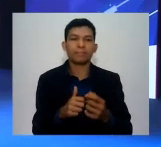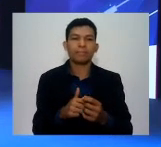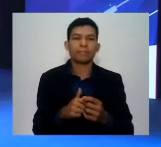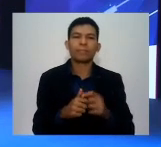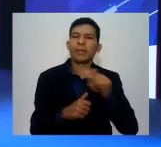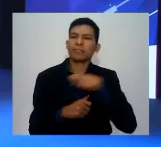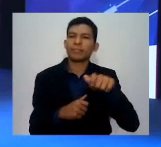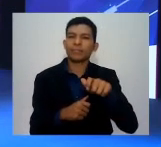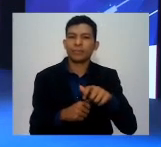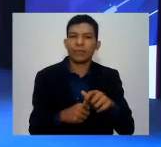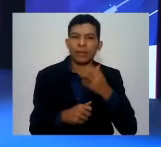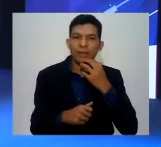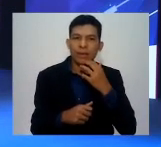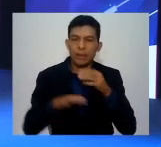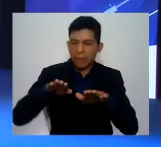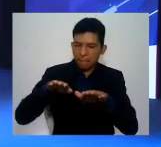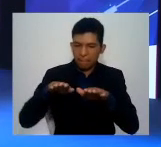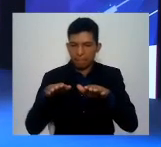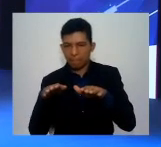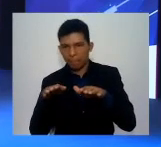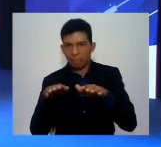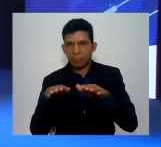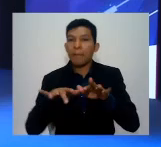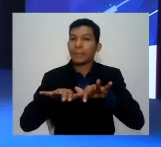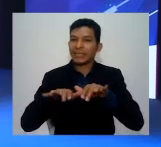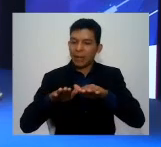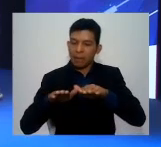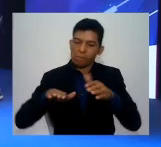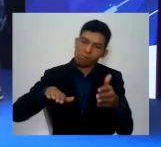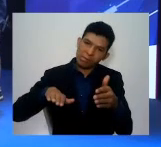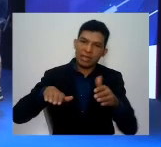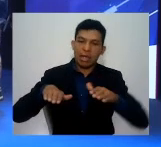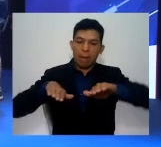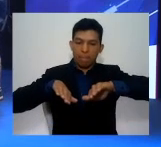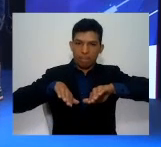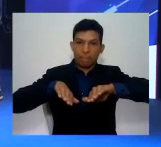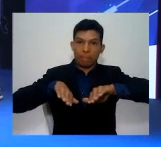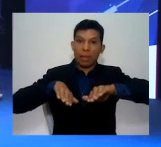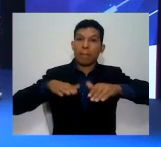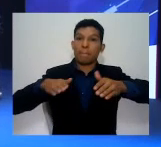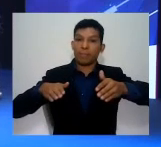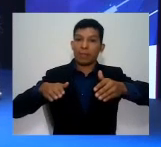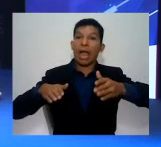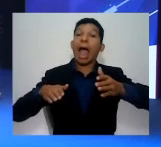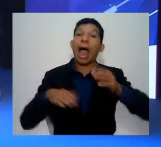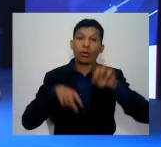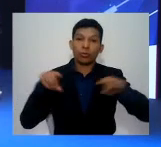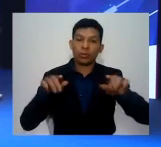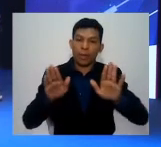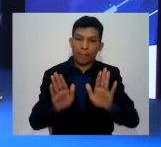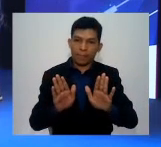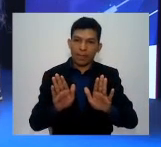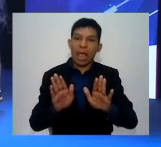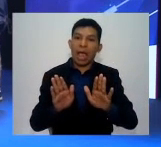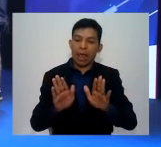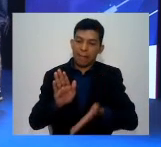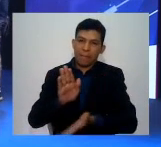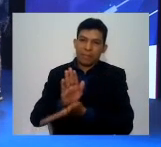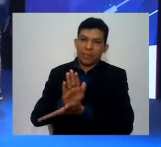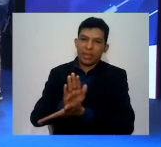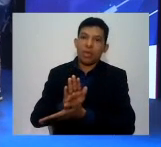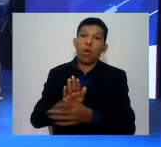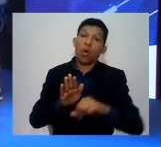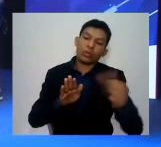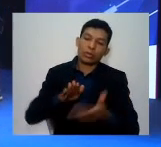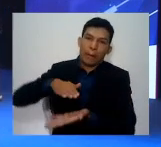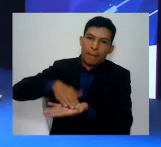usted demoraba más en escuchar eso, pues se demoraba más en arrancar. Esos milisegundos son una vaina importante. Además de eso, tenemos